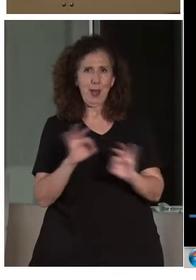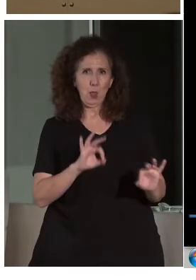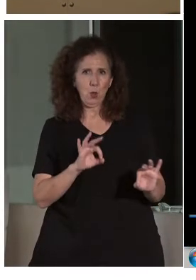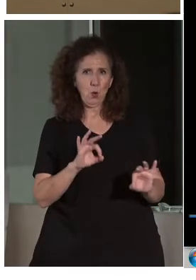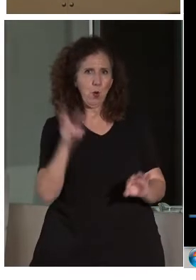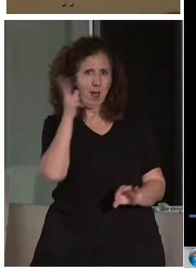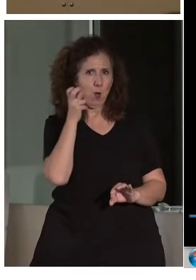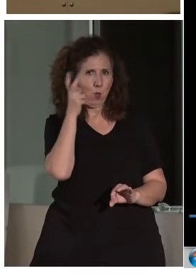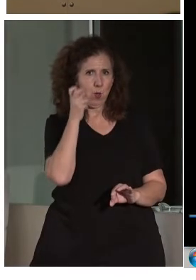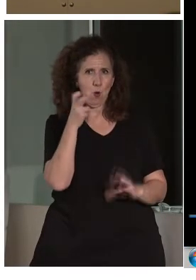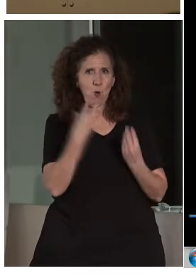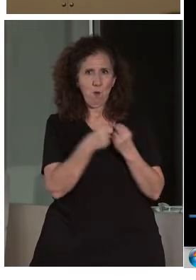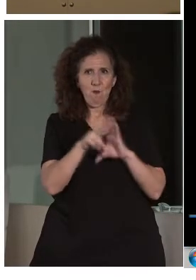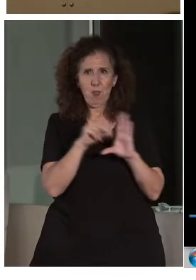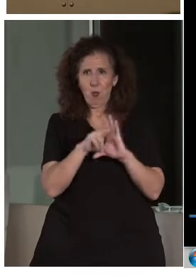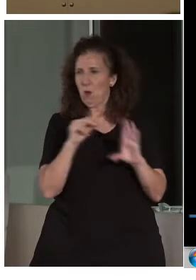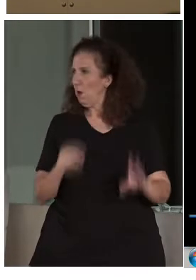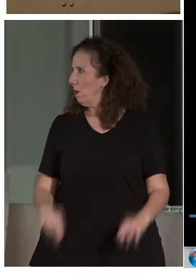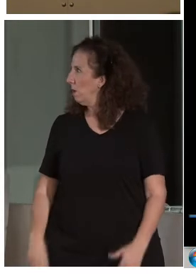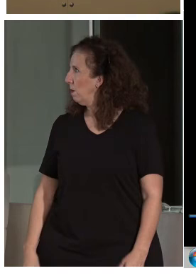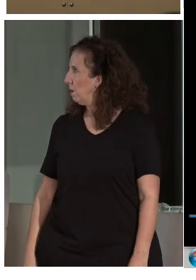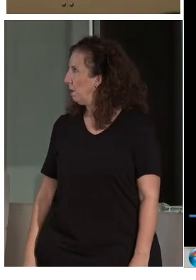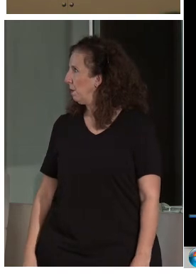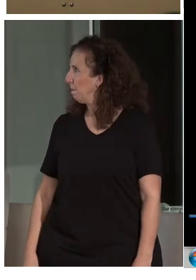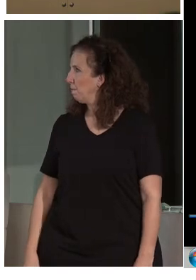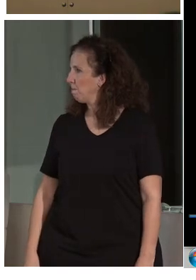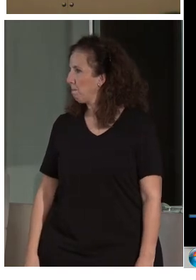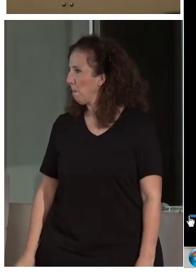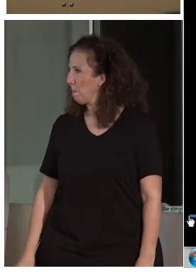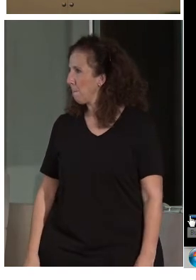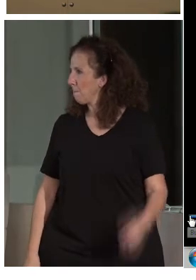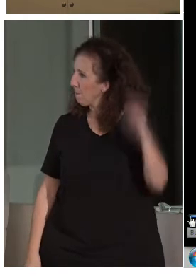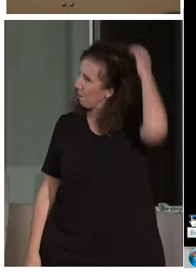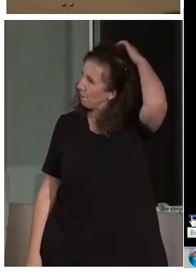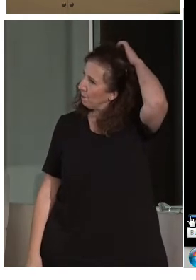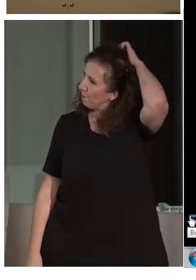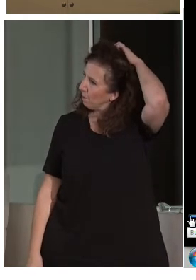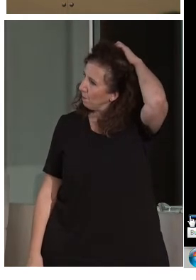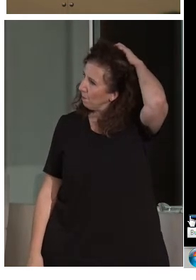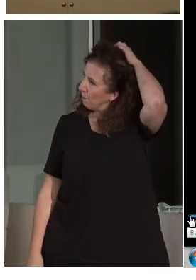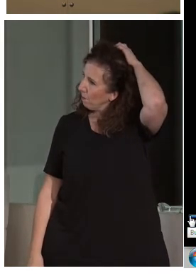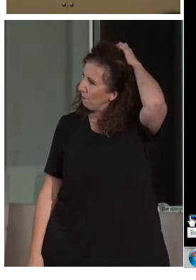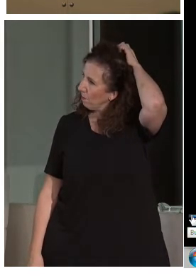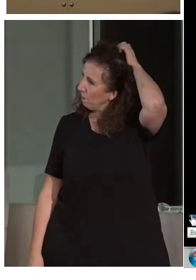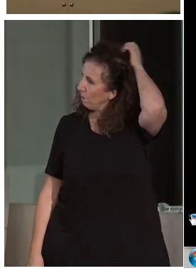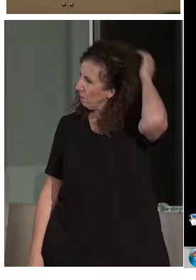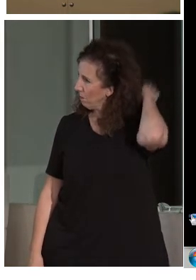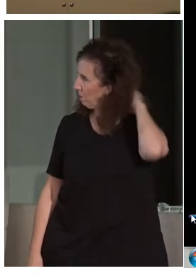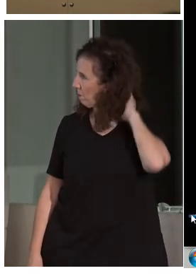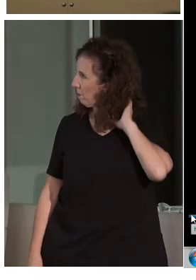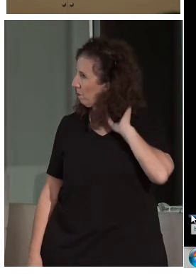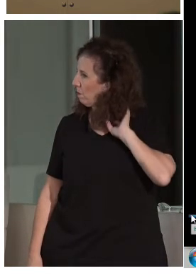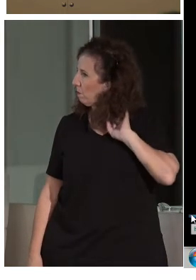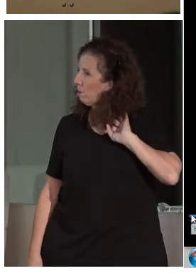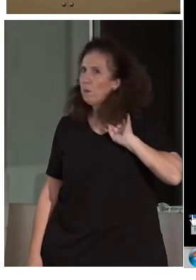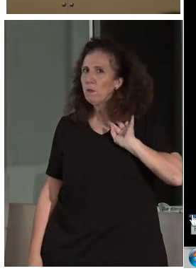forma parte del proyecto Moviéndonos por los Parques Nacionales. Aquí aprenden lo básico de una Yolet. Sillas como estas ayudan a